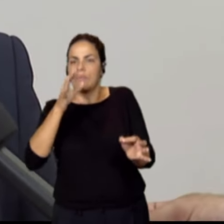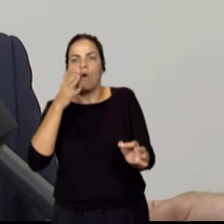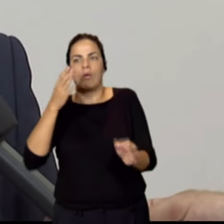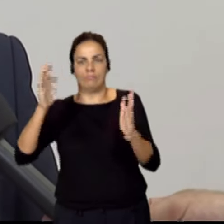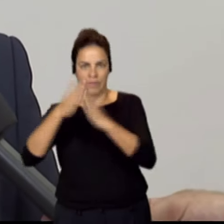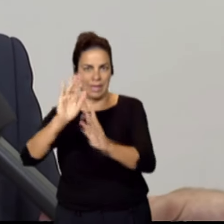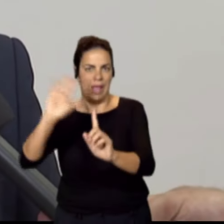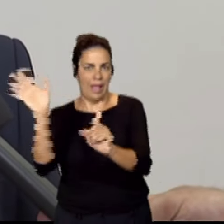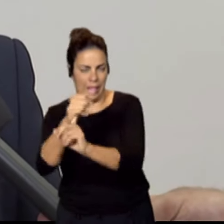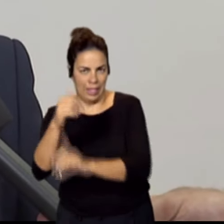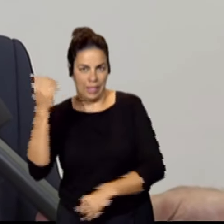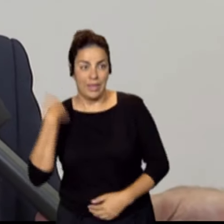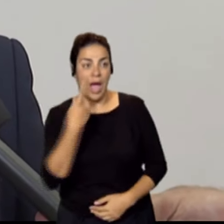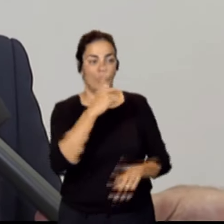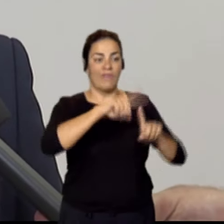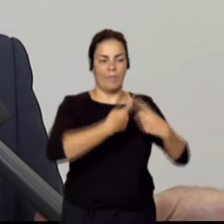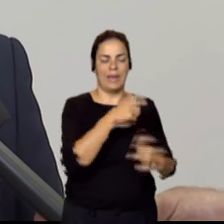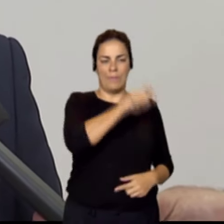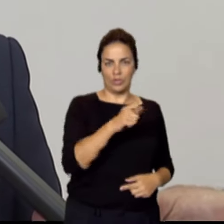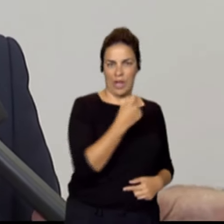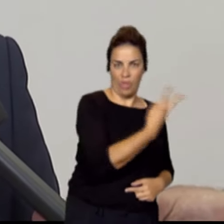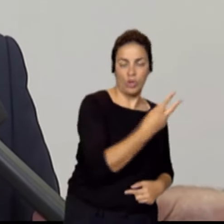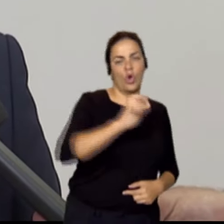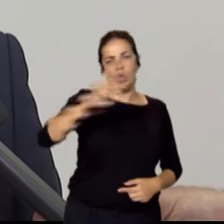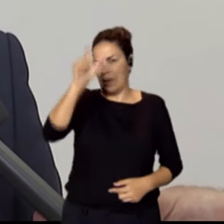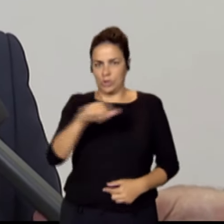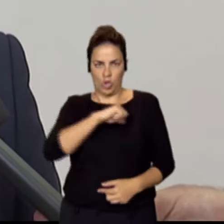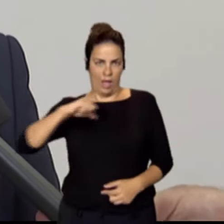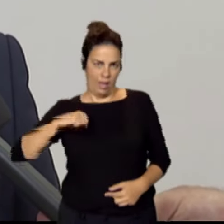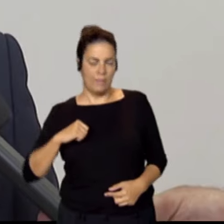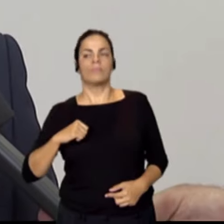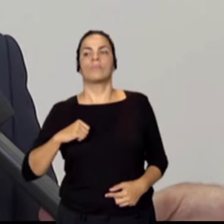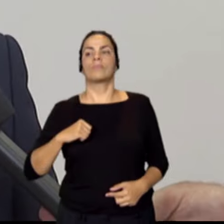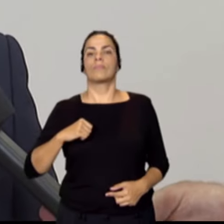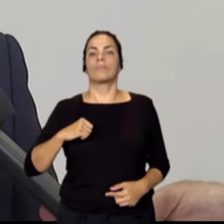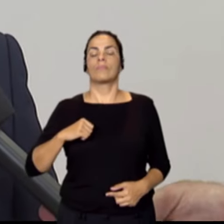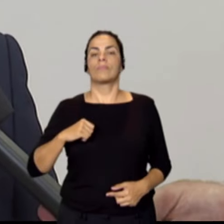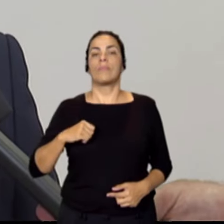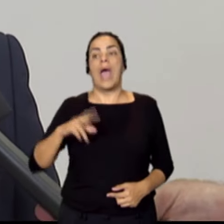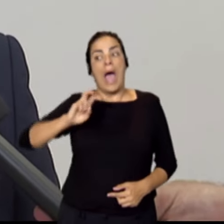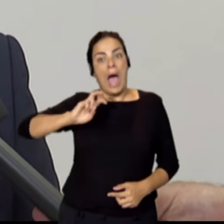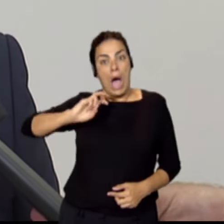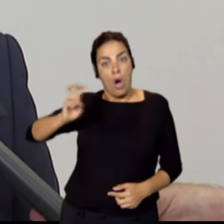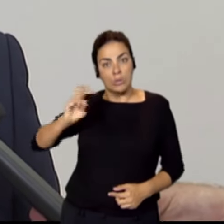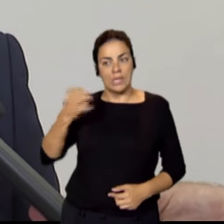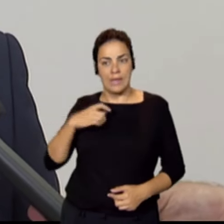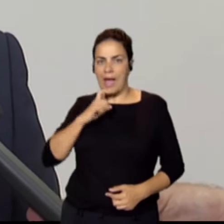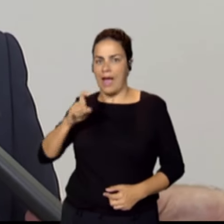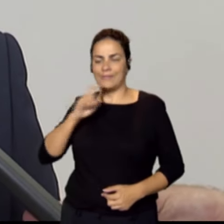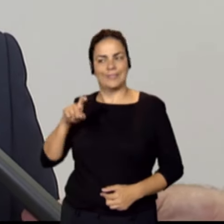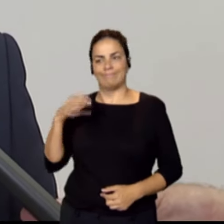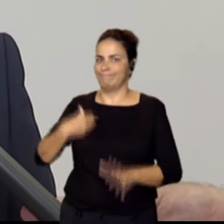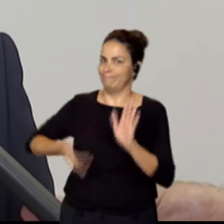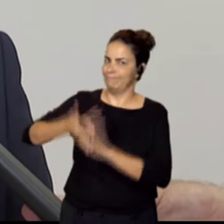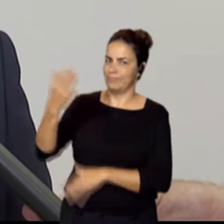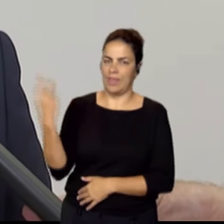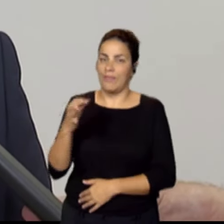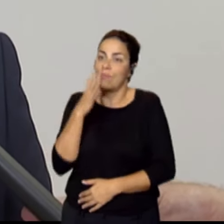una una familia de dos miembros y otra persona individual a otra se le va a comunicar que tiene que abandonar porque ya no reúne las